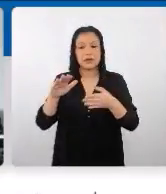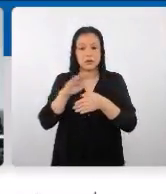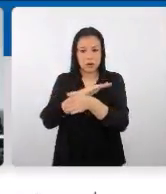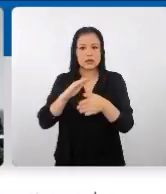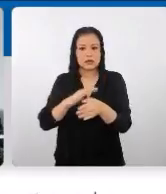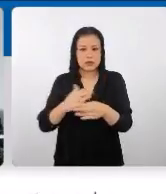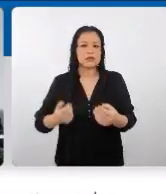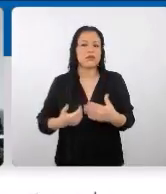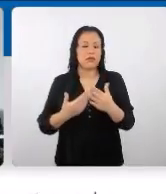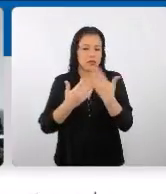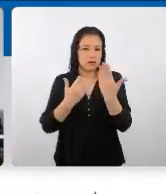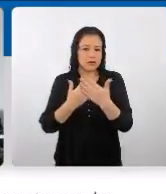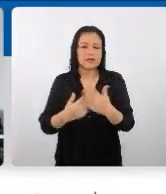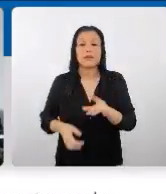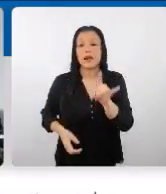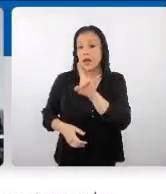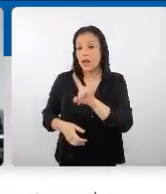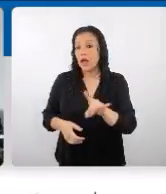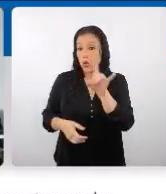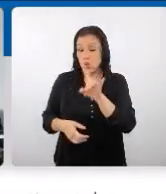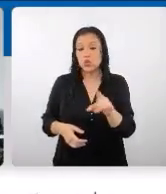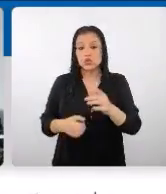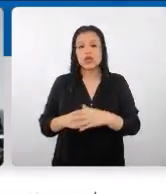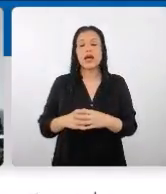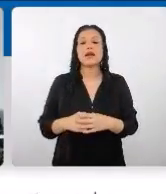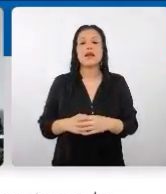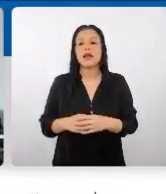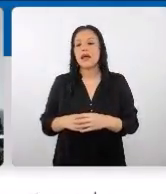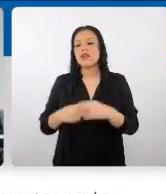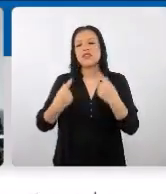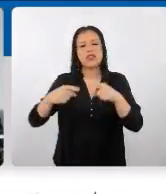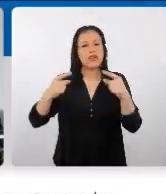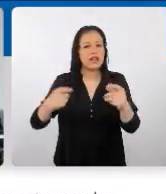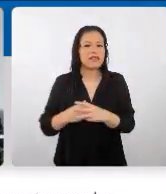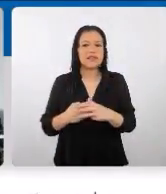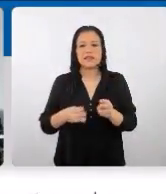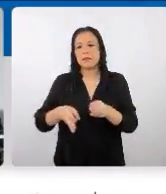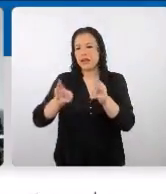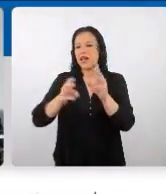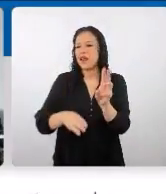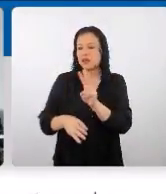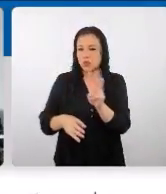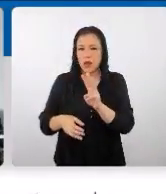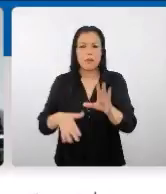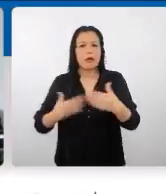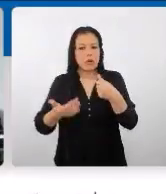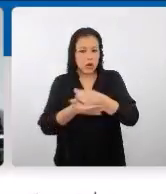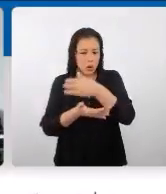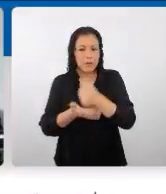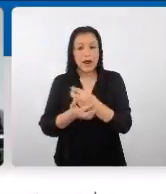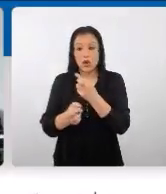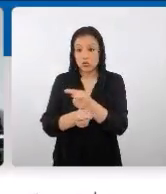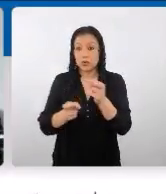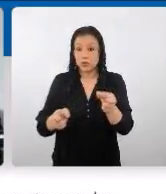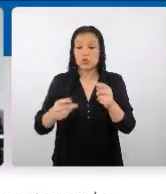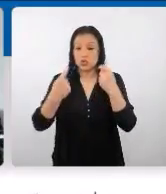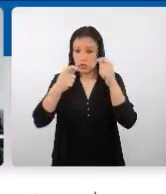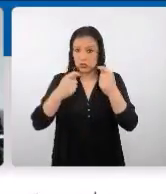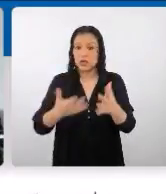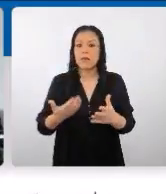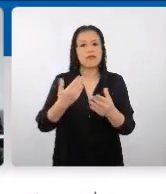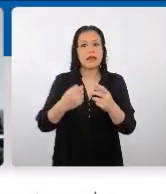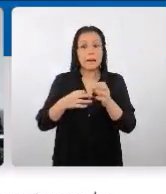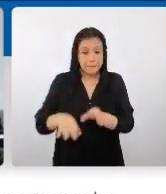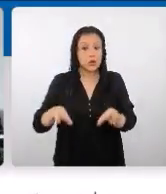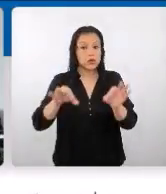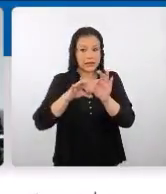a este uso de medios online para acercarse a los productos turísticos es importante para ellos. Pero